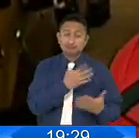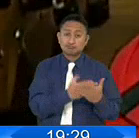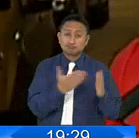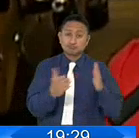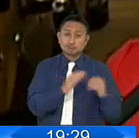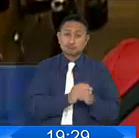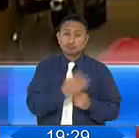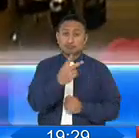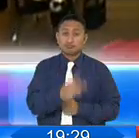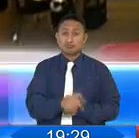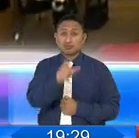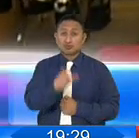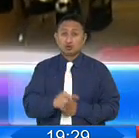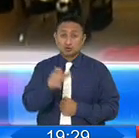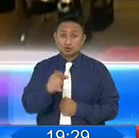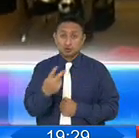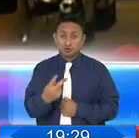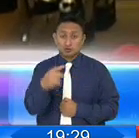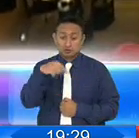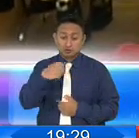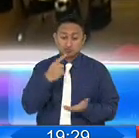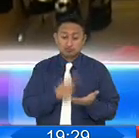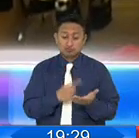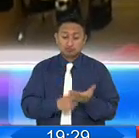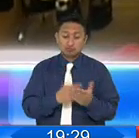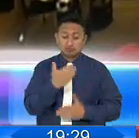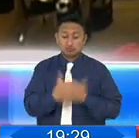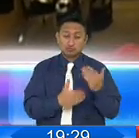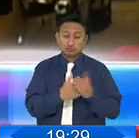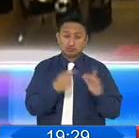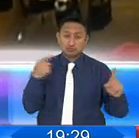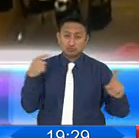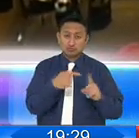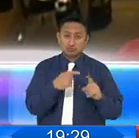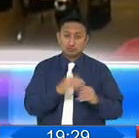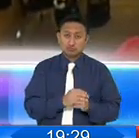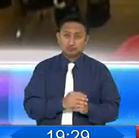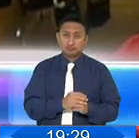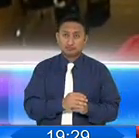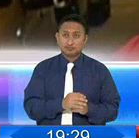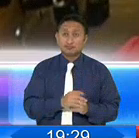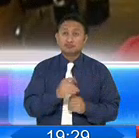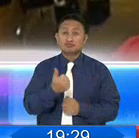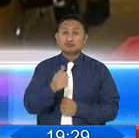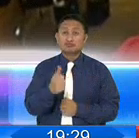dos procesados, se va a llevar a cabo la audiencia de procedimiento directo el 29 de octubre